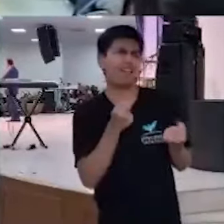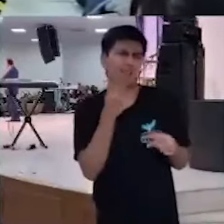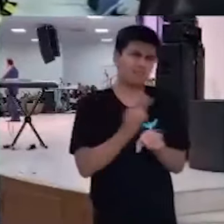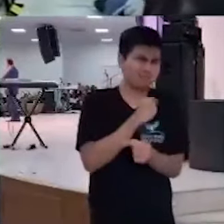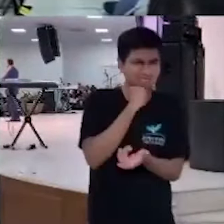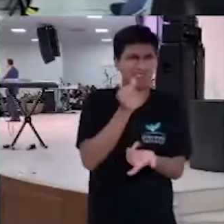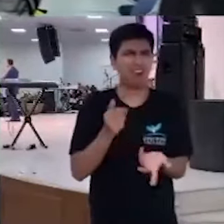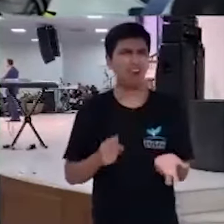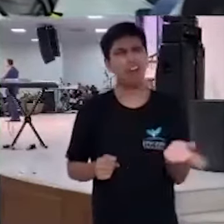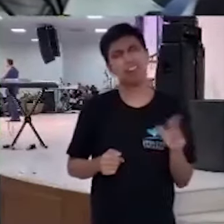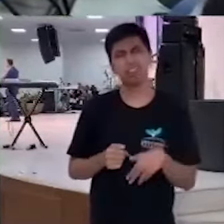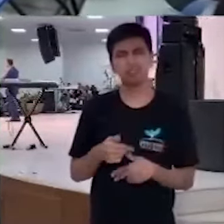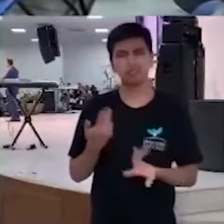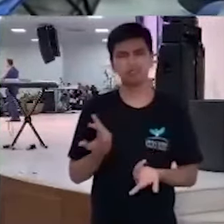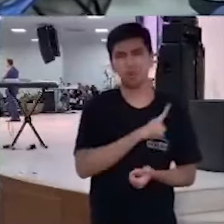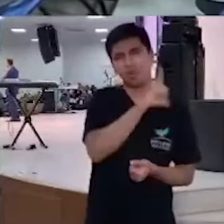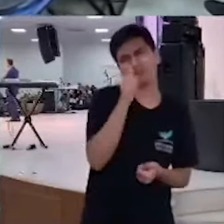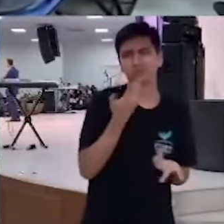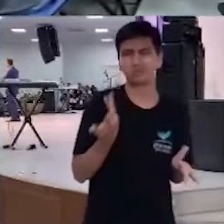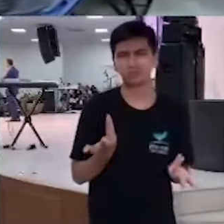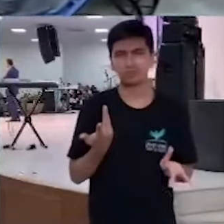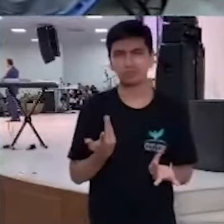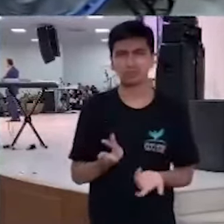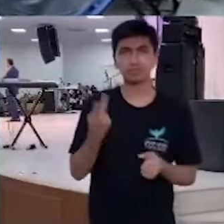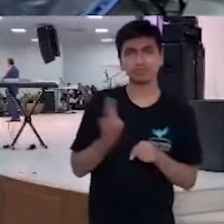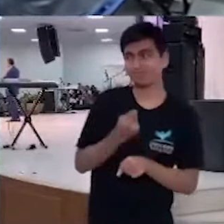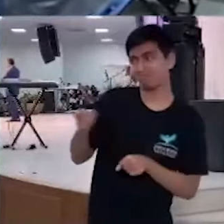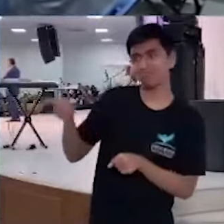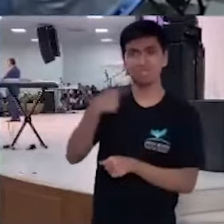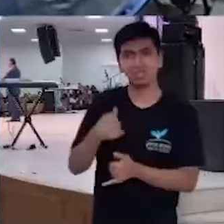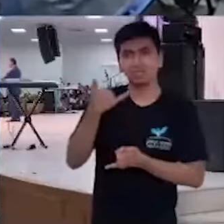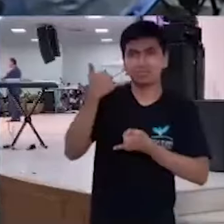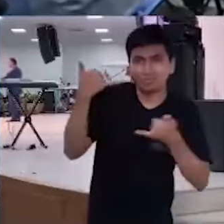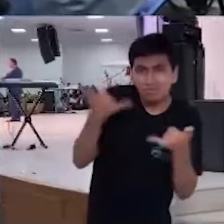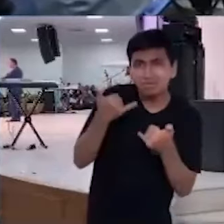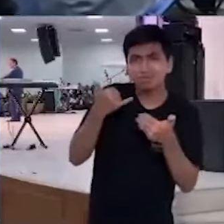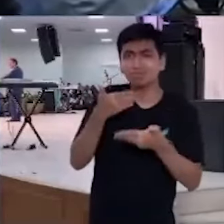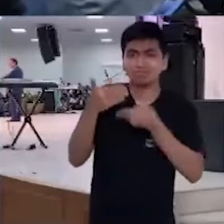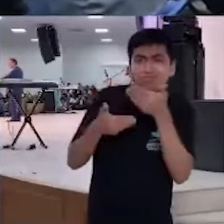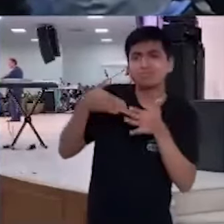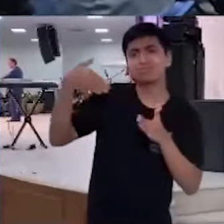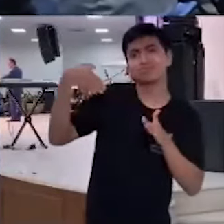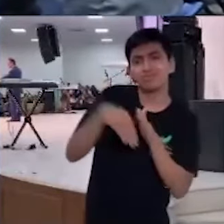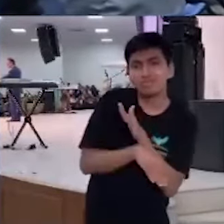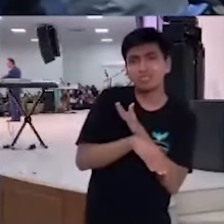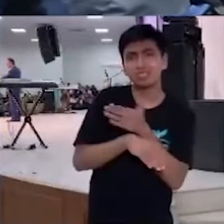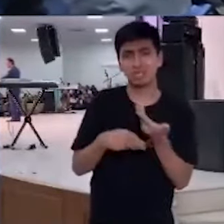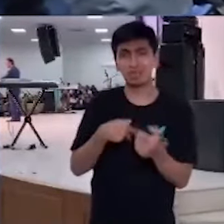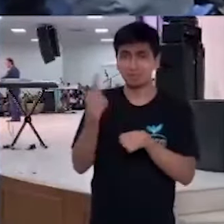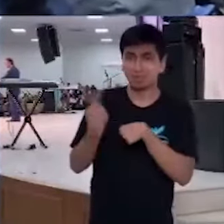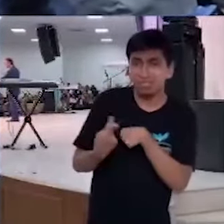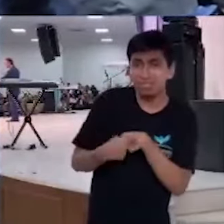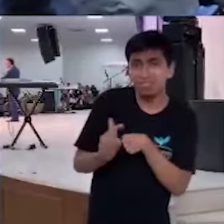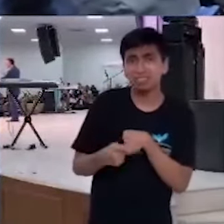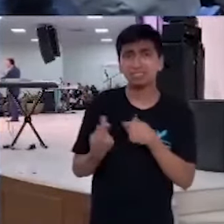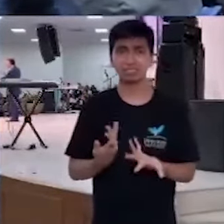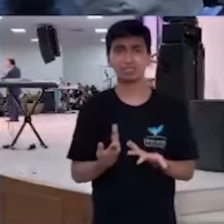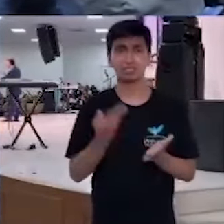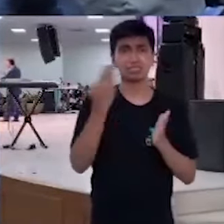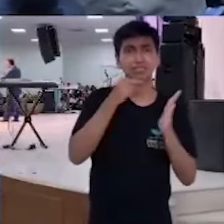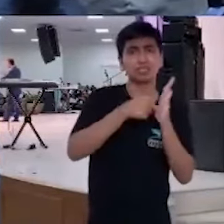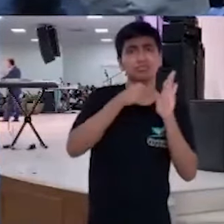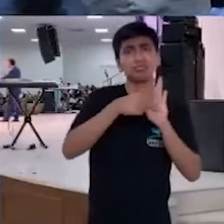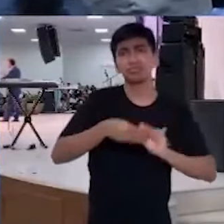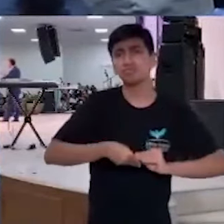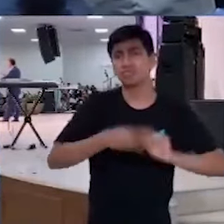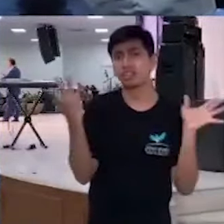de nosotros. No solo los pastores, sino también los líderes de la iglesia. La Biblia es muy clara, pero es